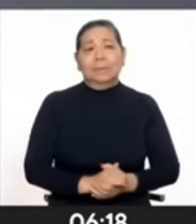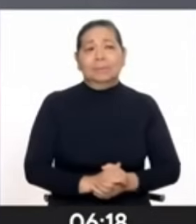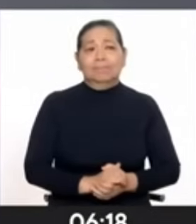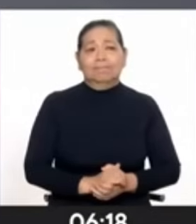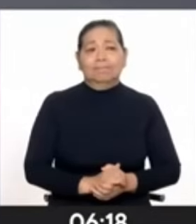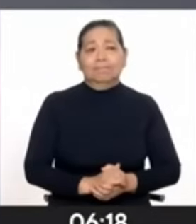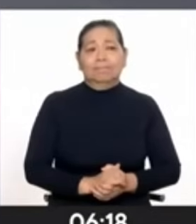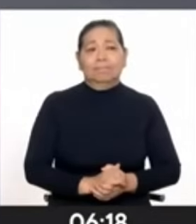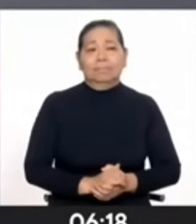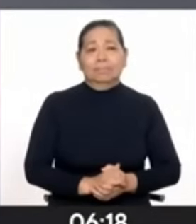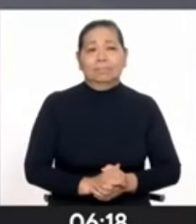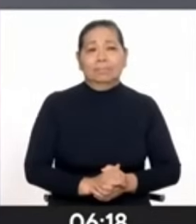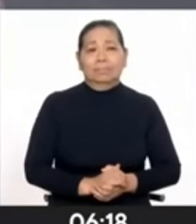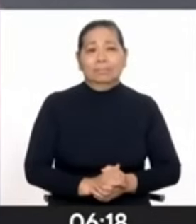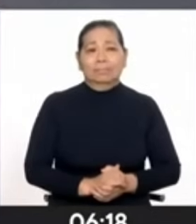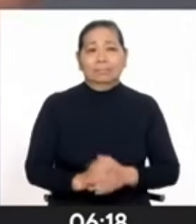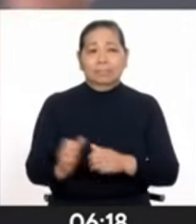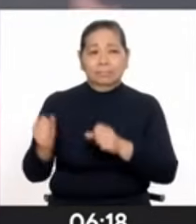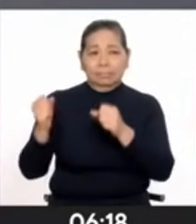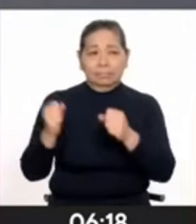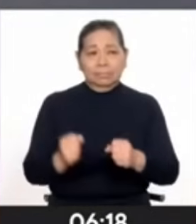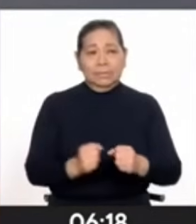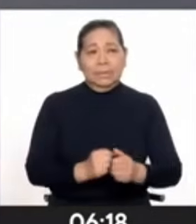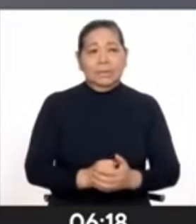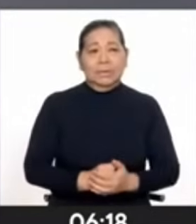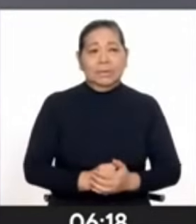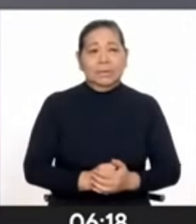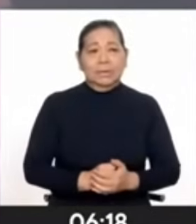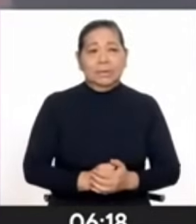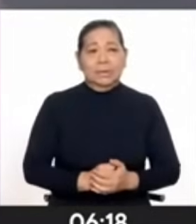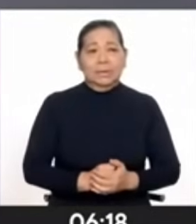Cuando usted dice invadir, se refiere a que